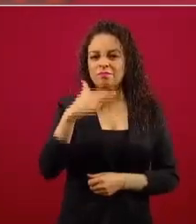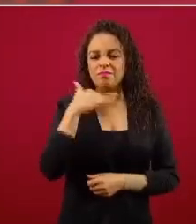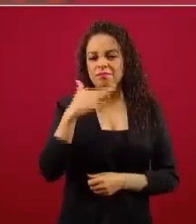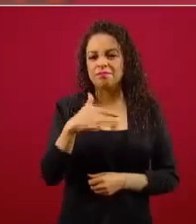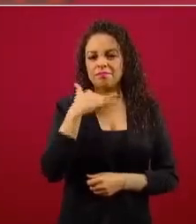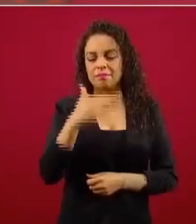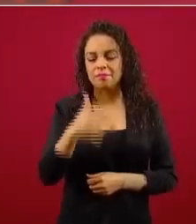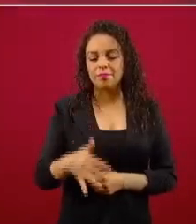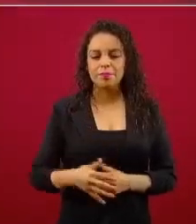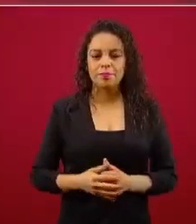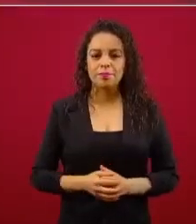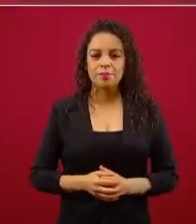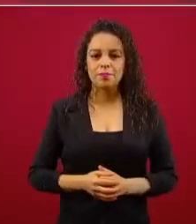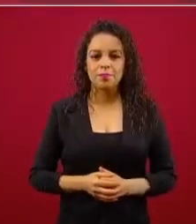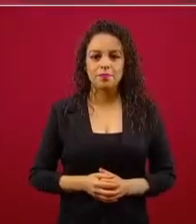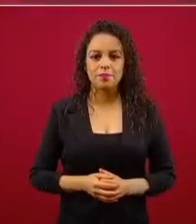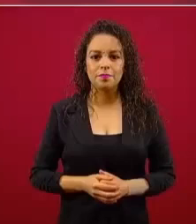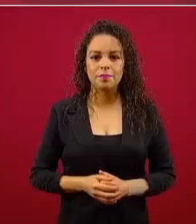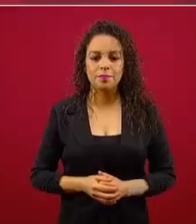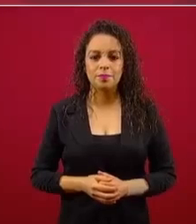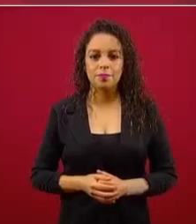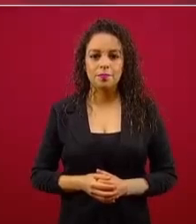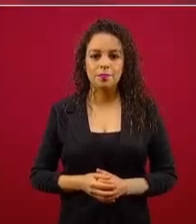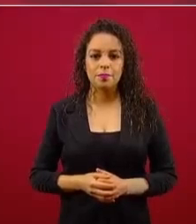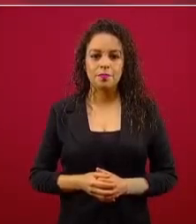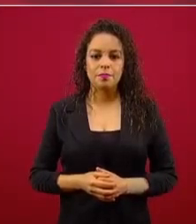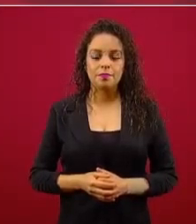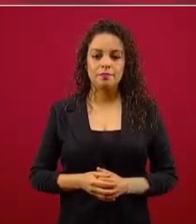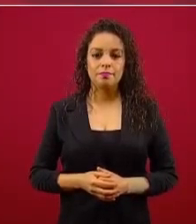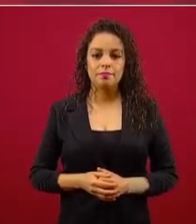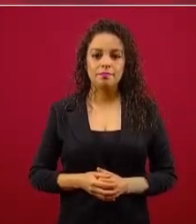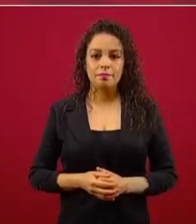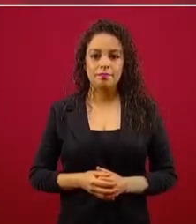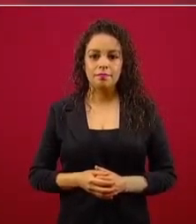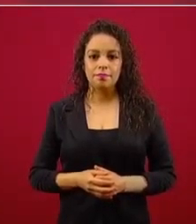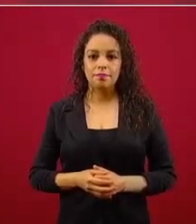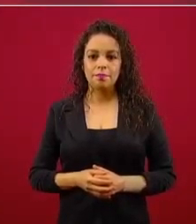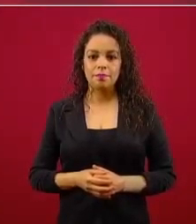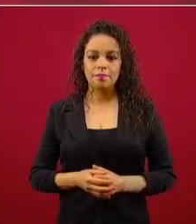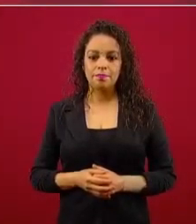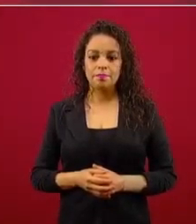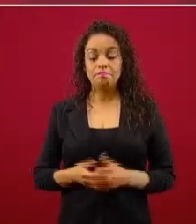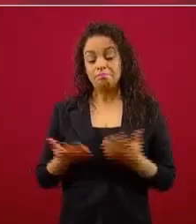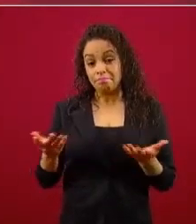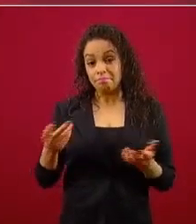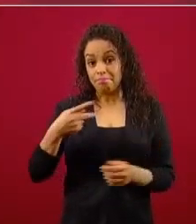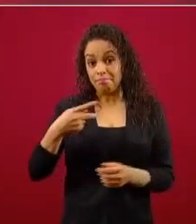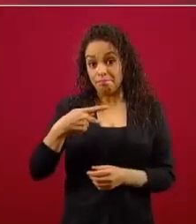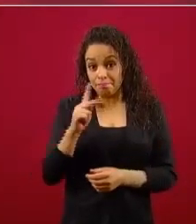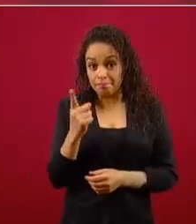Entonces, pues existe eso, pero afortunadamente hay